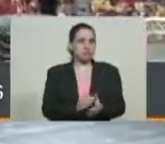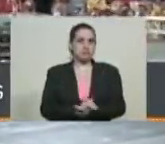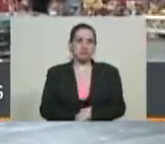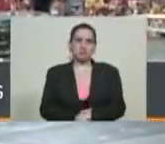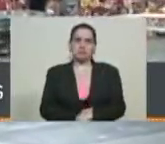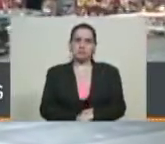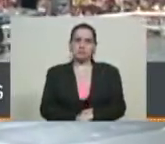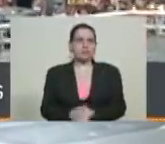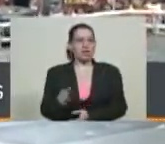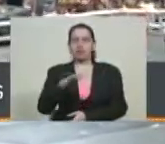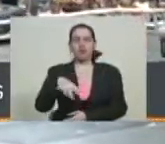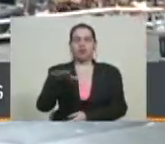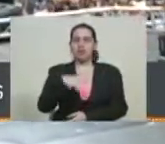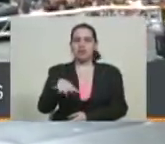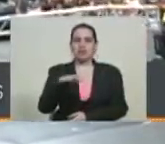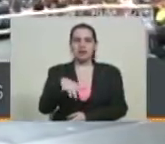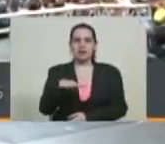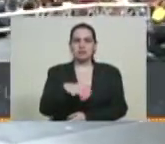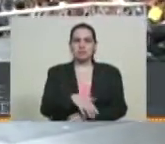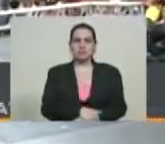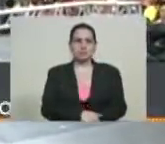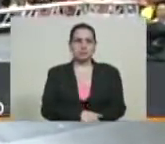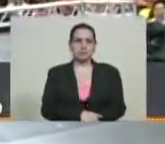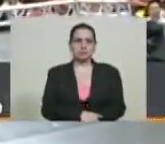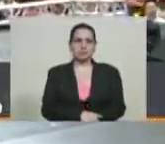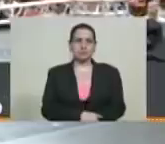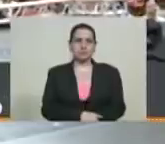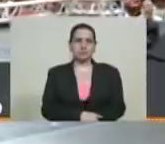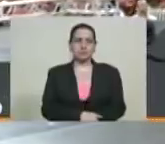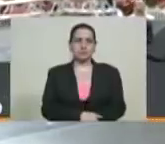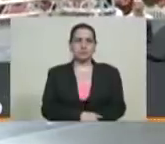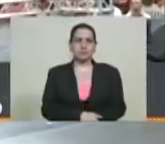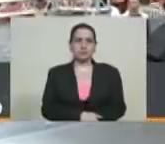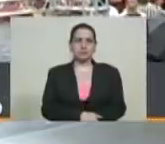¿Dónde está el carné de la patria?